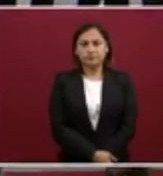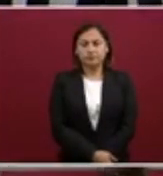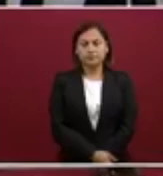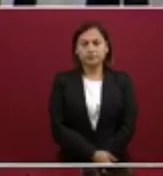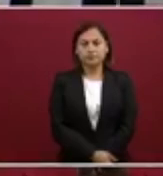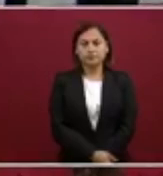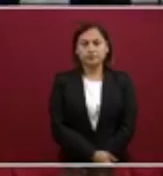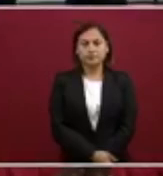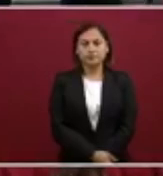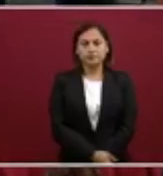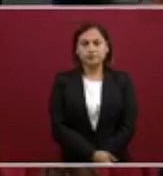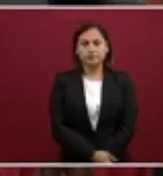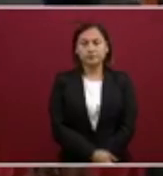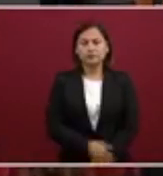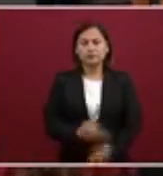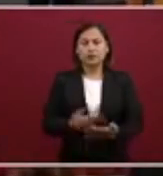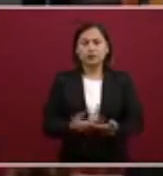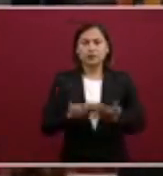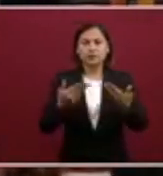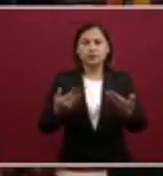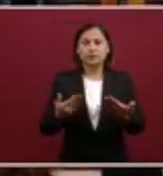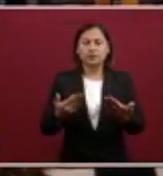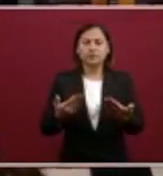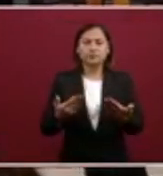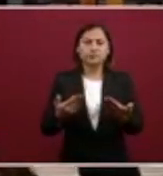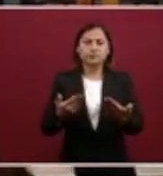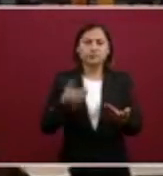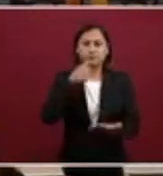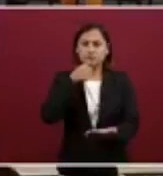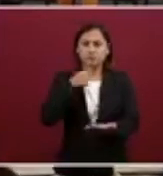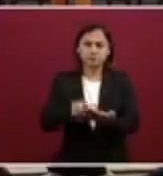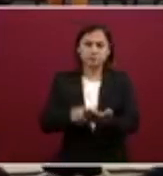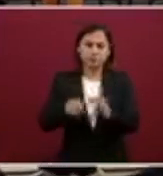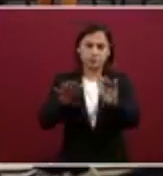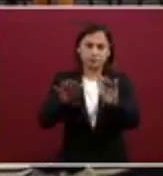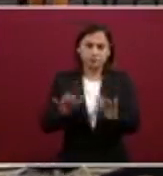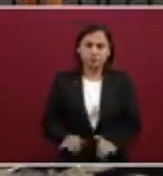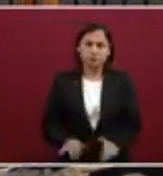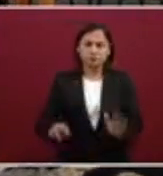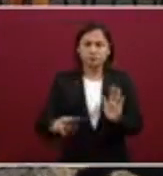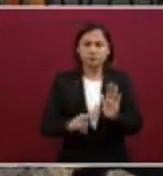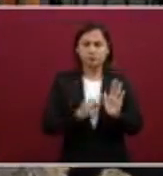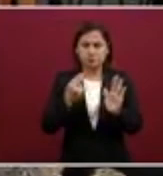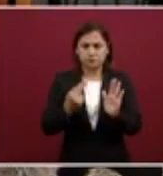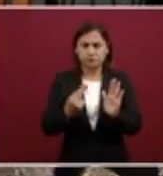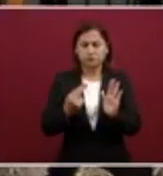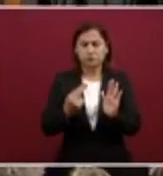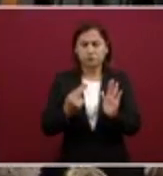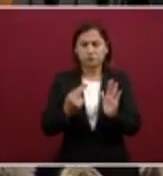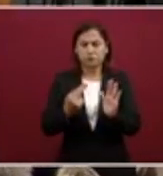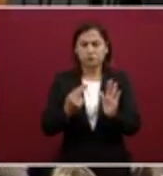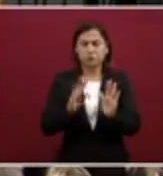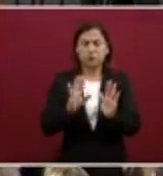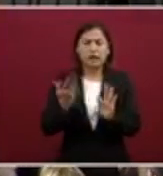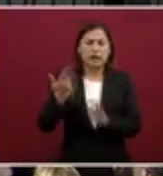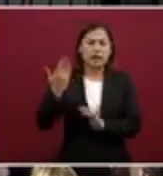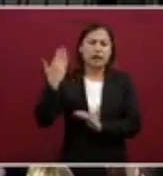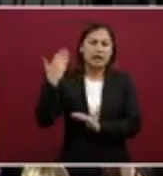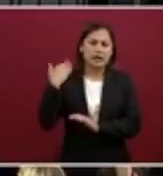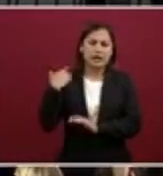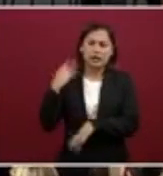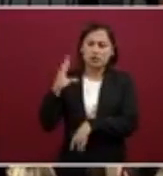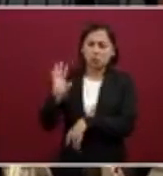Vamos a proceder a firmar el decreto. Se acaban estas condonaciones